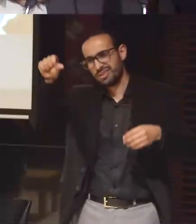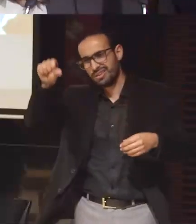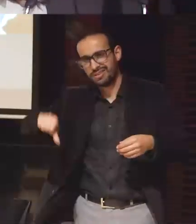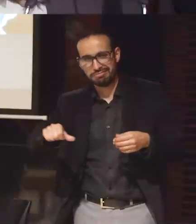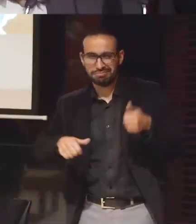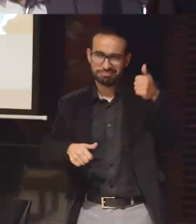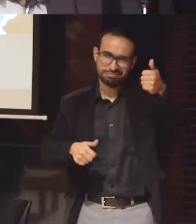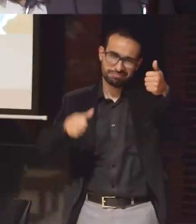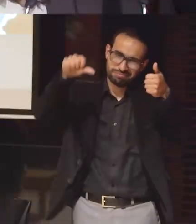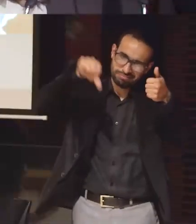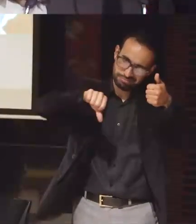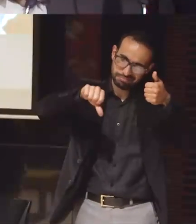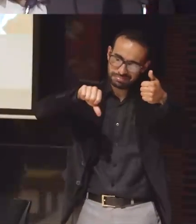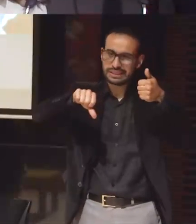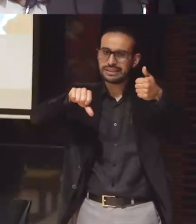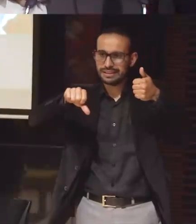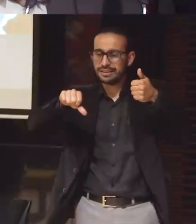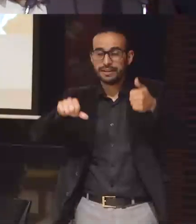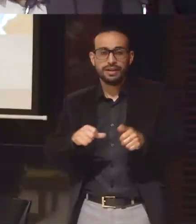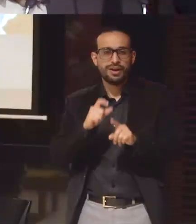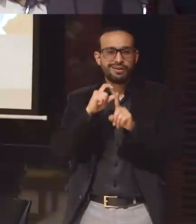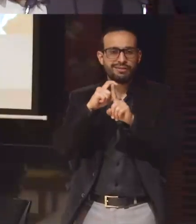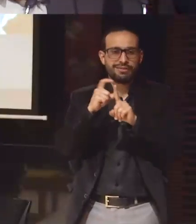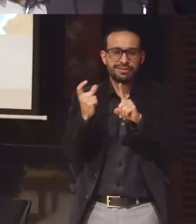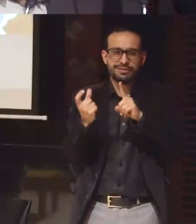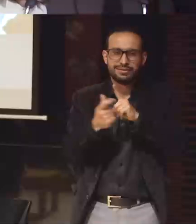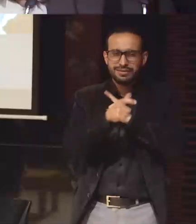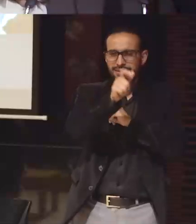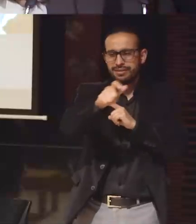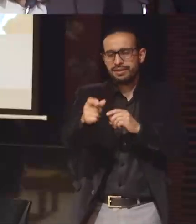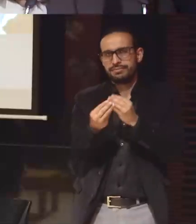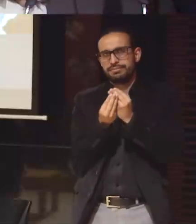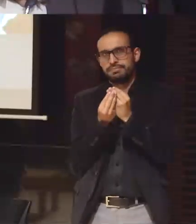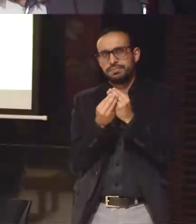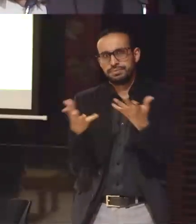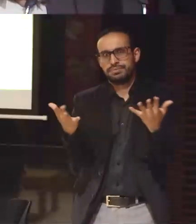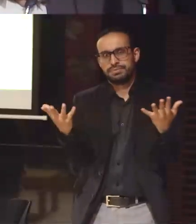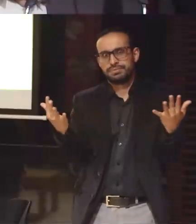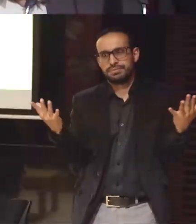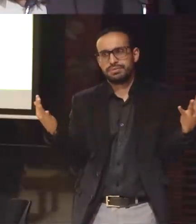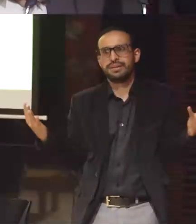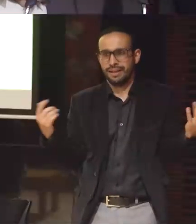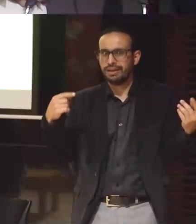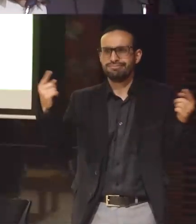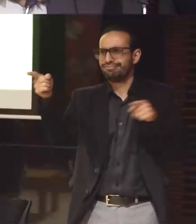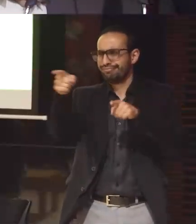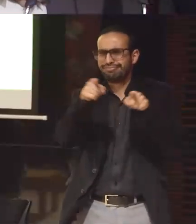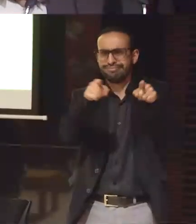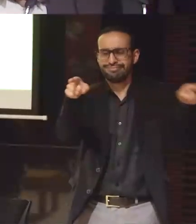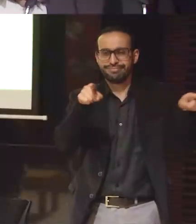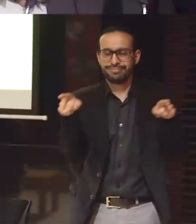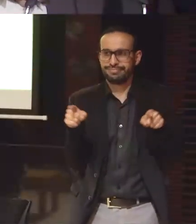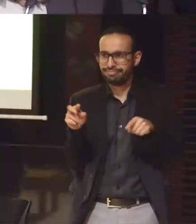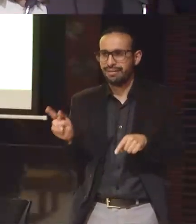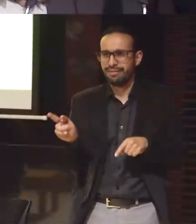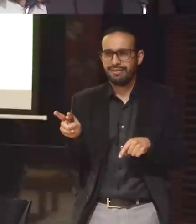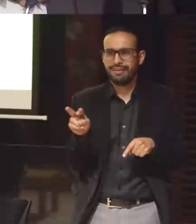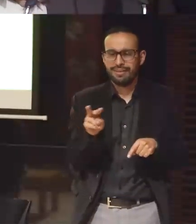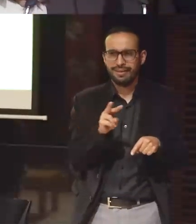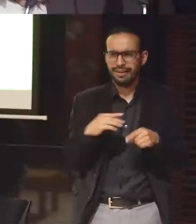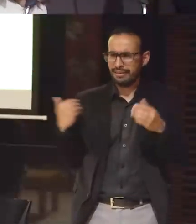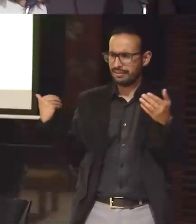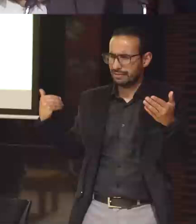no culturas, sino pluriculturalidades que hacen parte de nosotros, de nuestra bogotanidad, y las tenemos